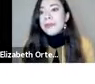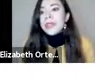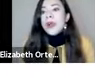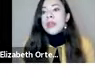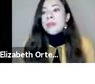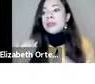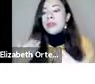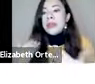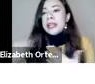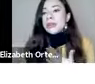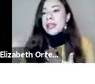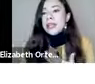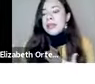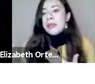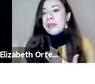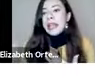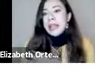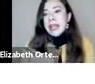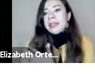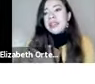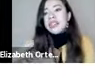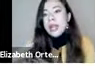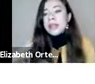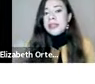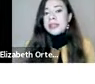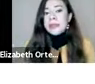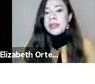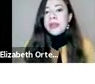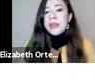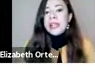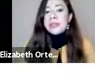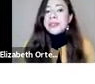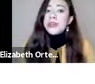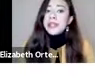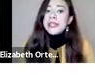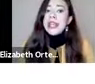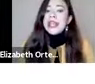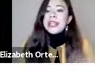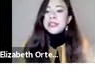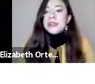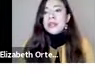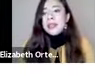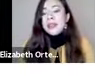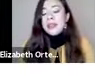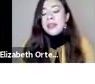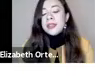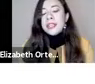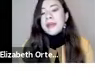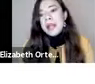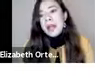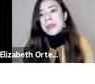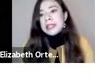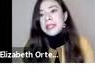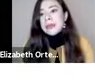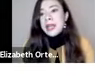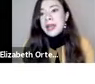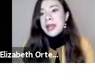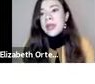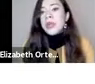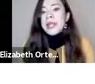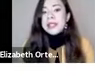¿no? O de pronto van a cruzar también la calle y chocan directamente con las personas, y esto lo que lleva a cabo pues es